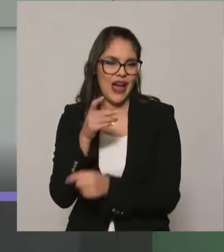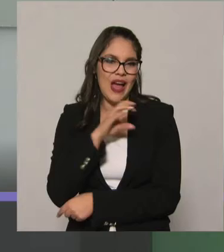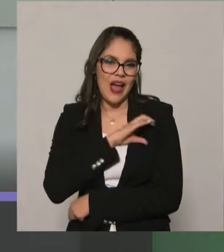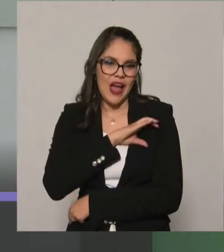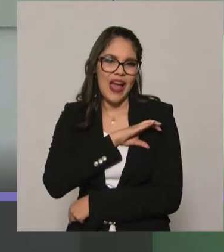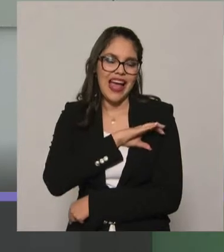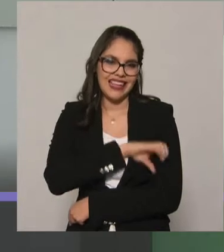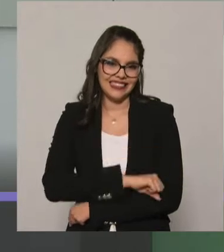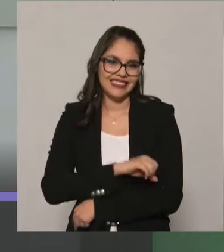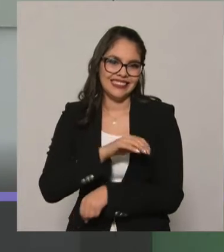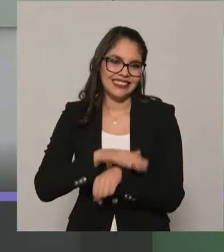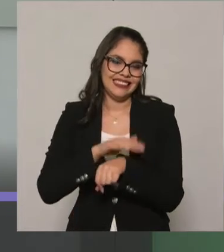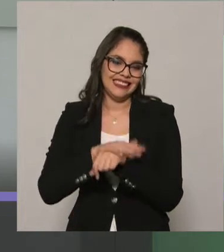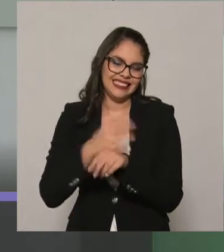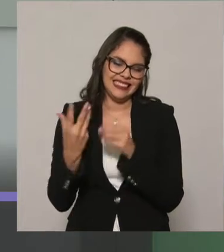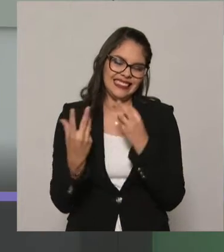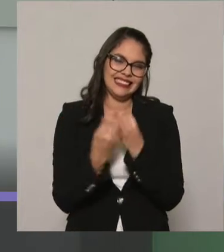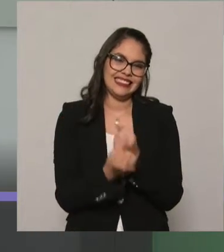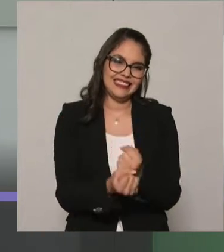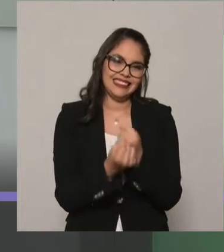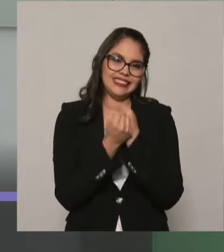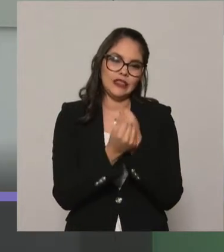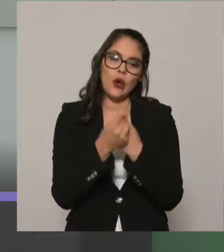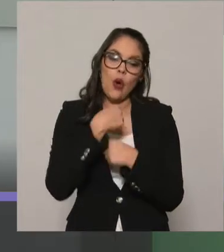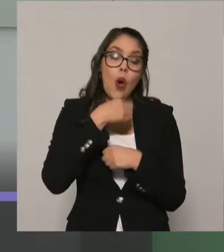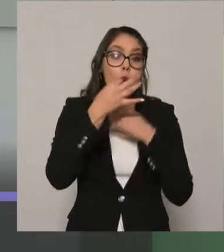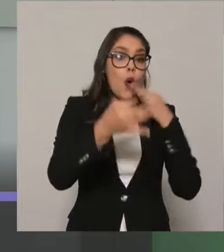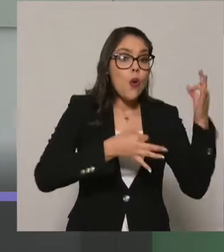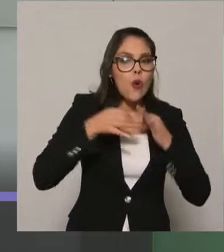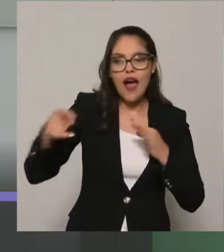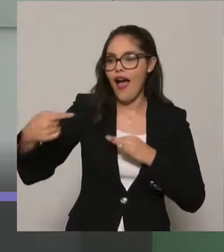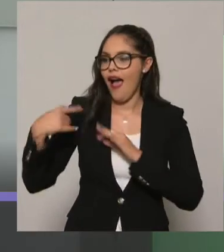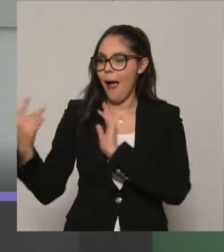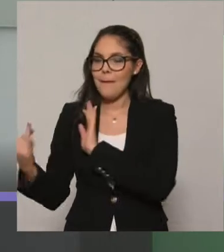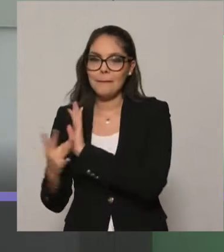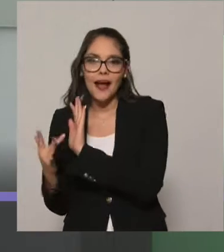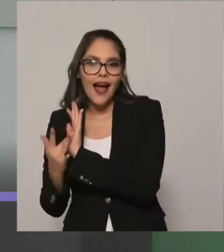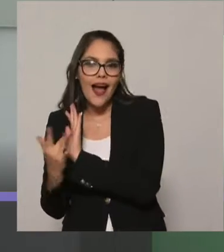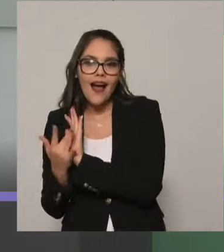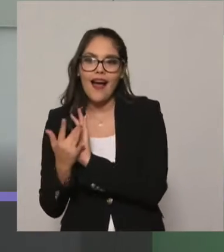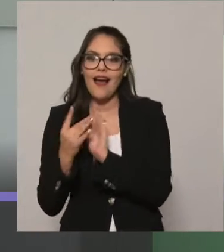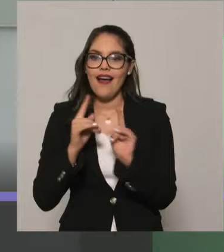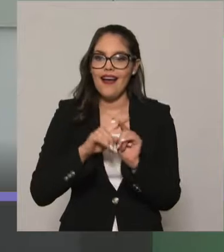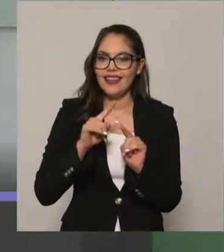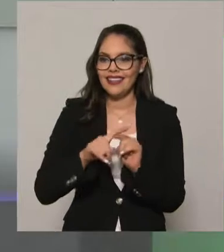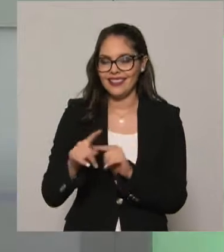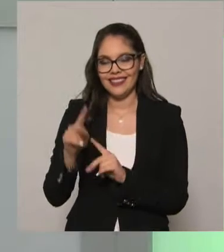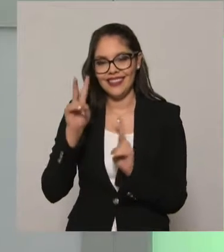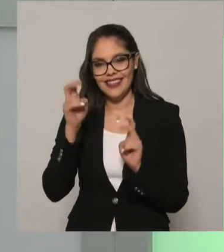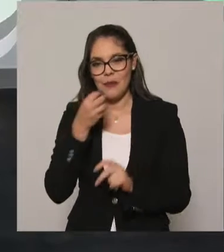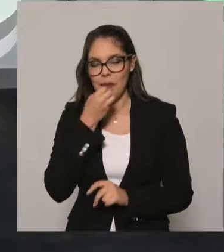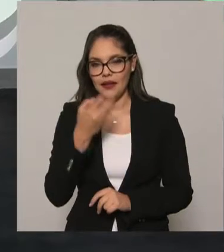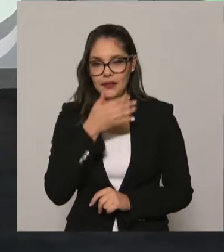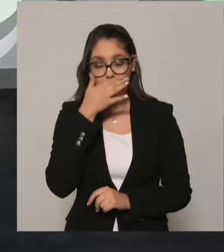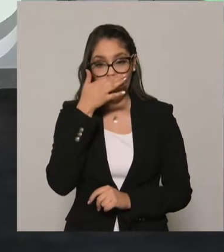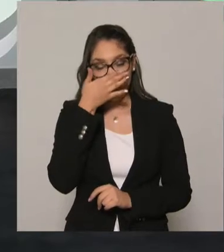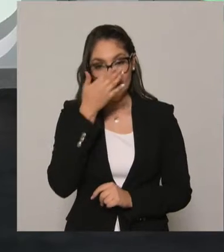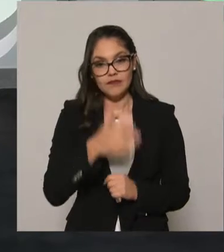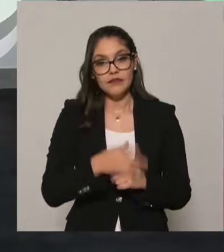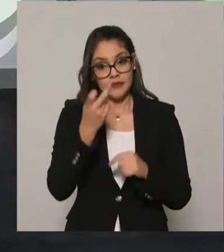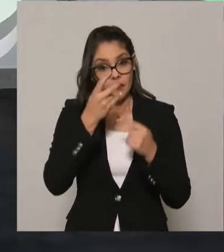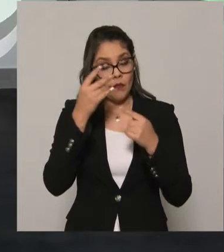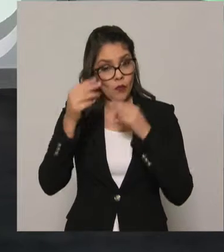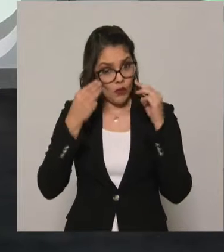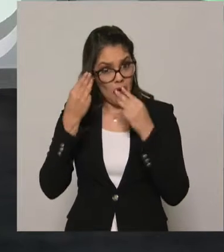trabajar de manera conjunta, nosotros haciendo promoción, ellos apoyándonos con muchos temas. ¿Van a estar abiertos estos